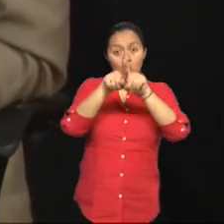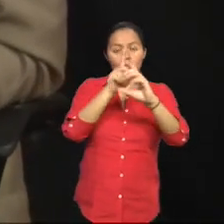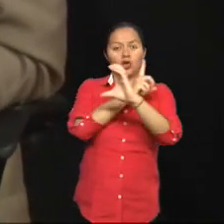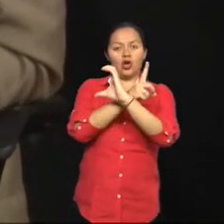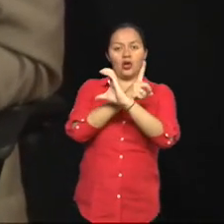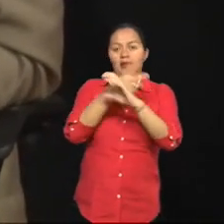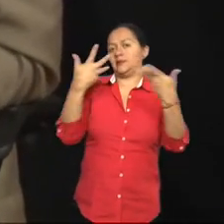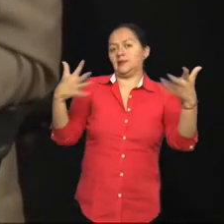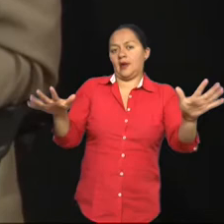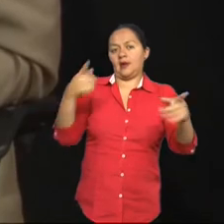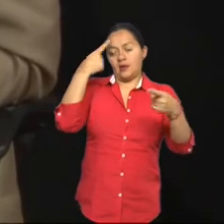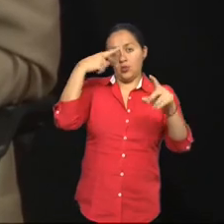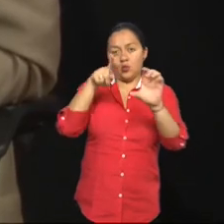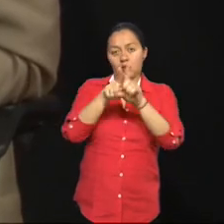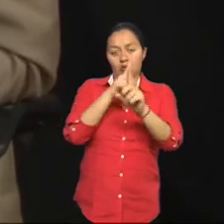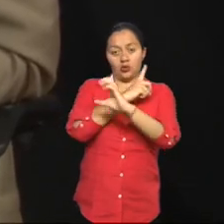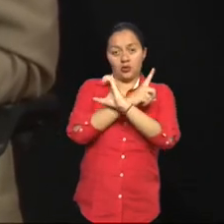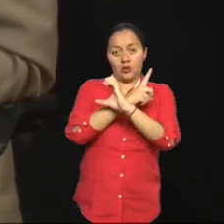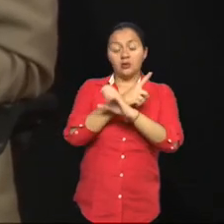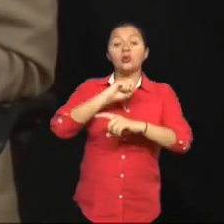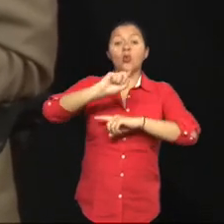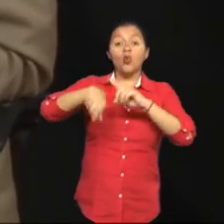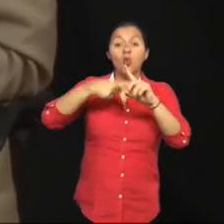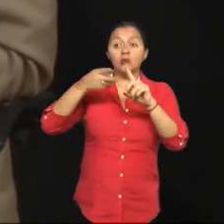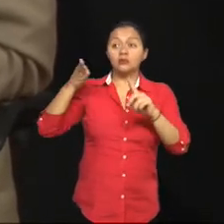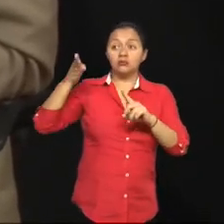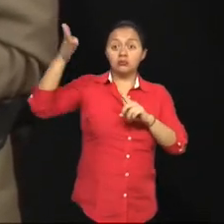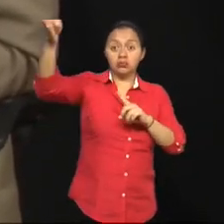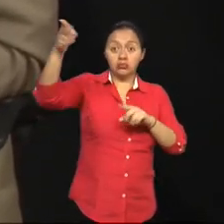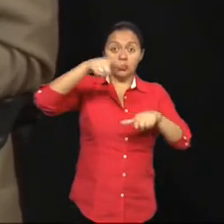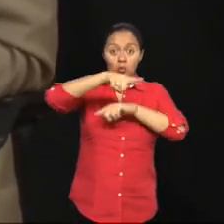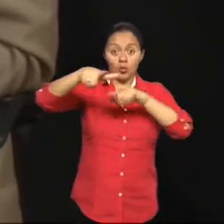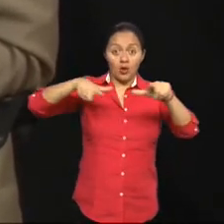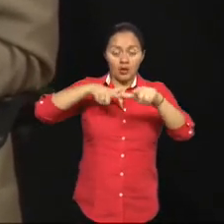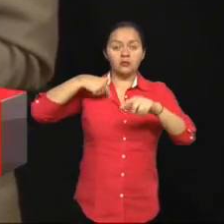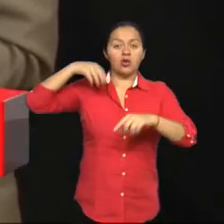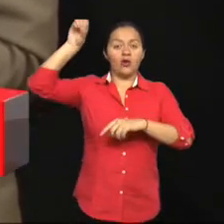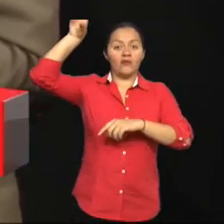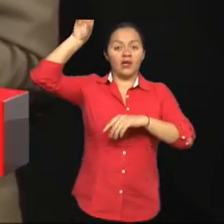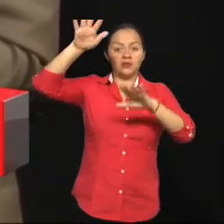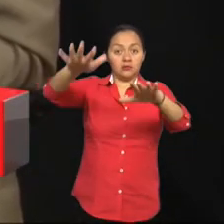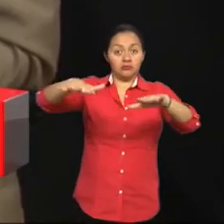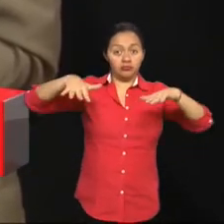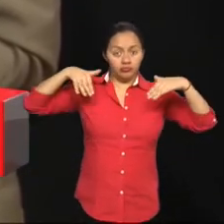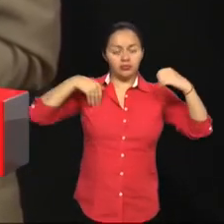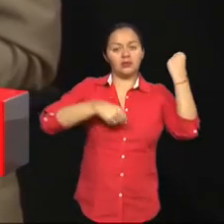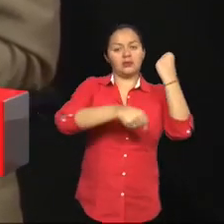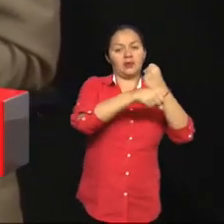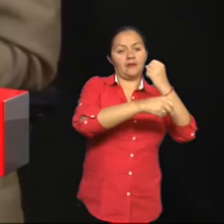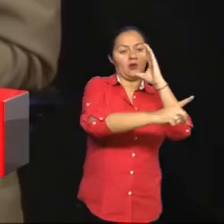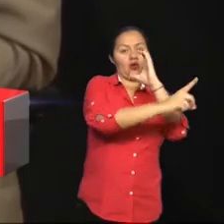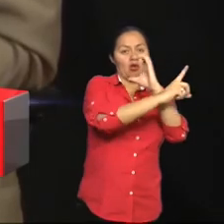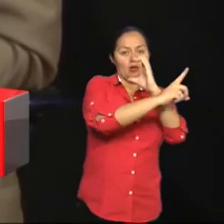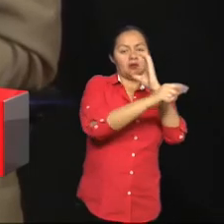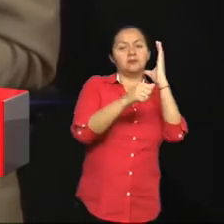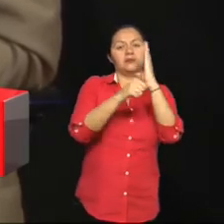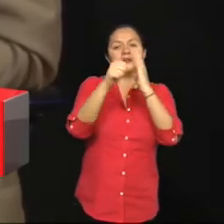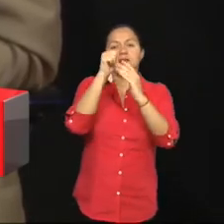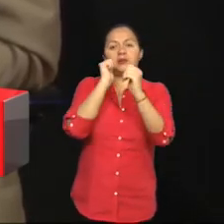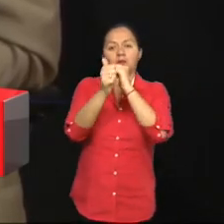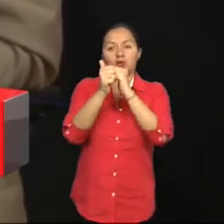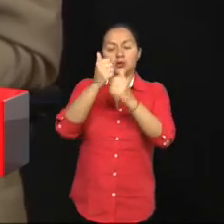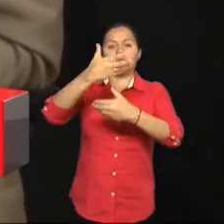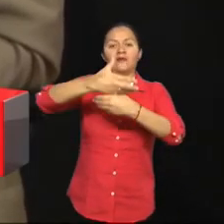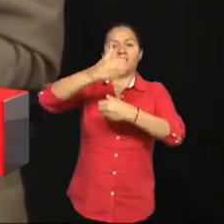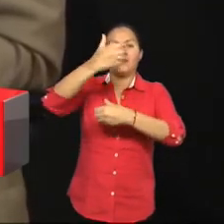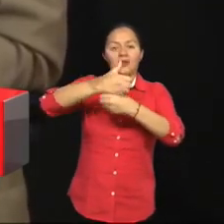en que cuando vayamos a territorio a dar una charla, vamos a trabajar con ADIS, Ministerio del Deporte, las Federaciones